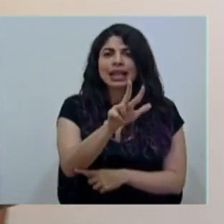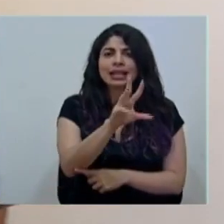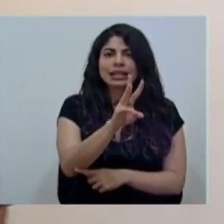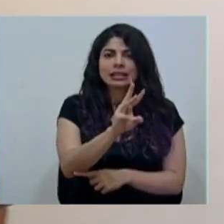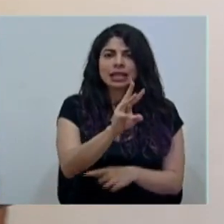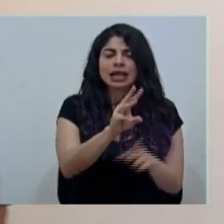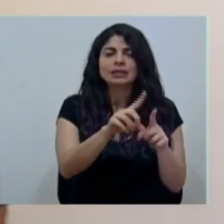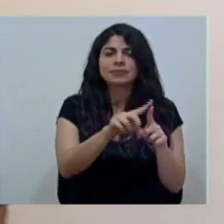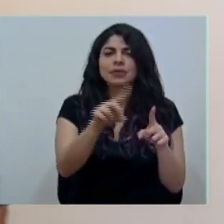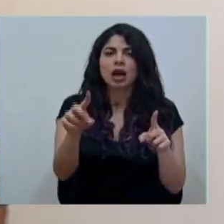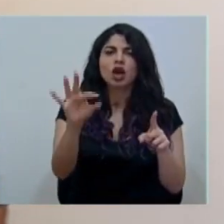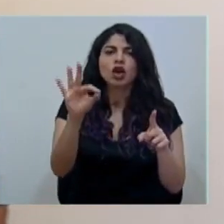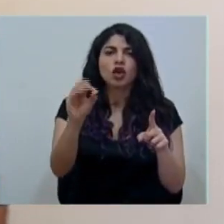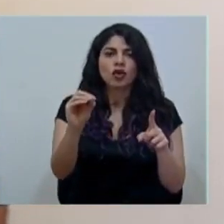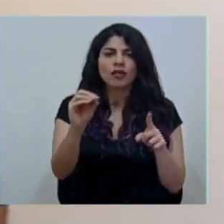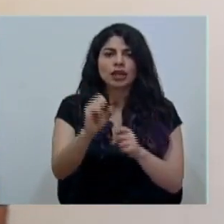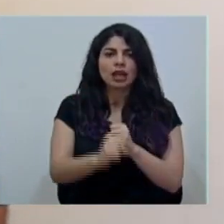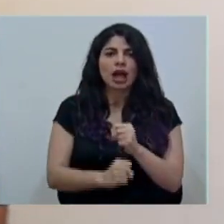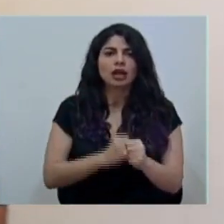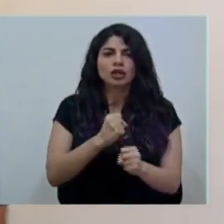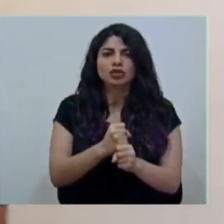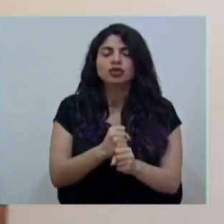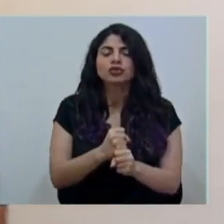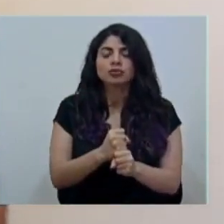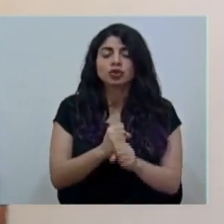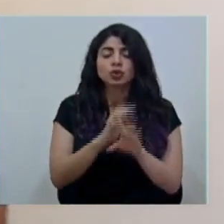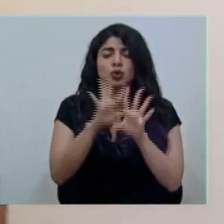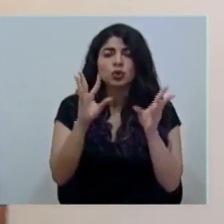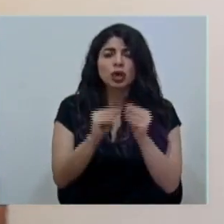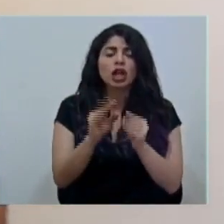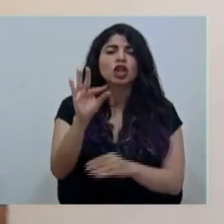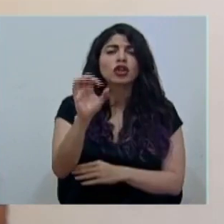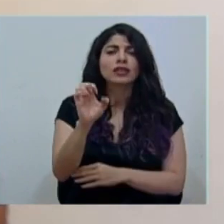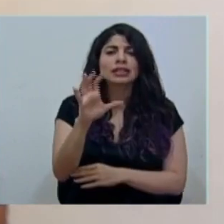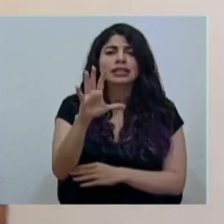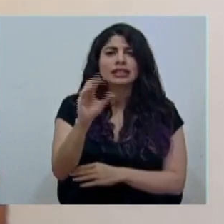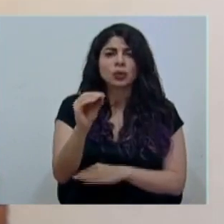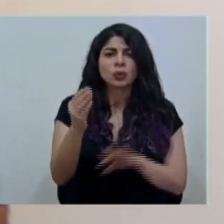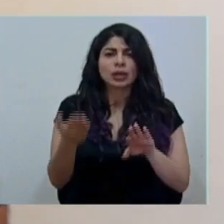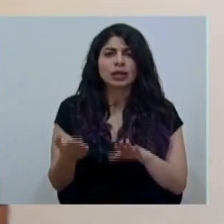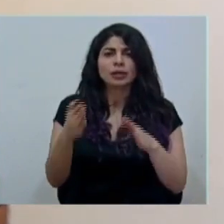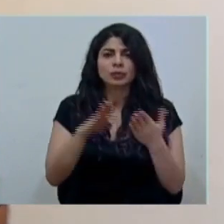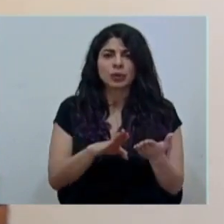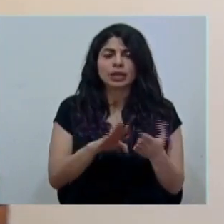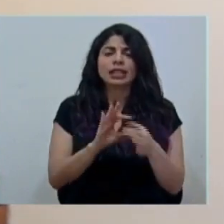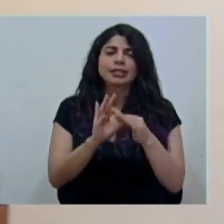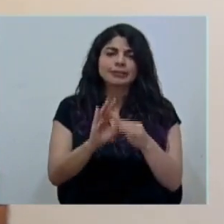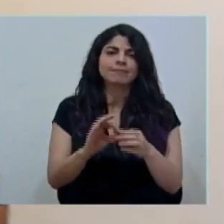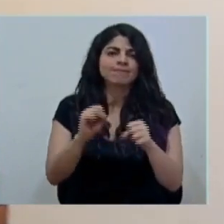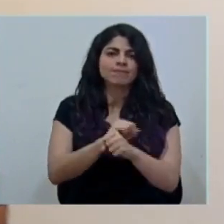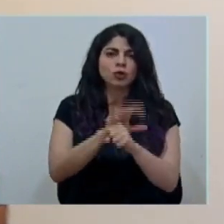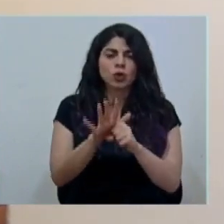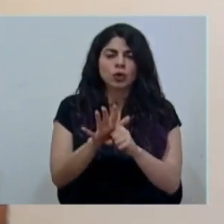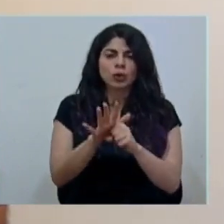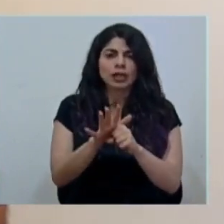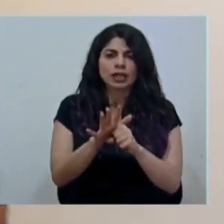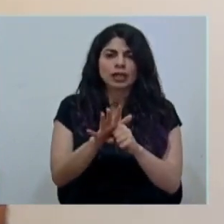hasta los 90 años. Se contabilizan en total 950 decesos relacionados con COVID-19,